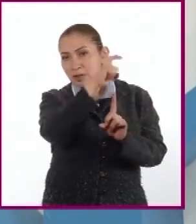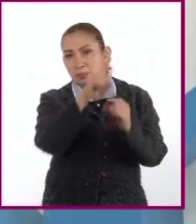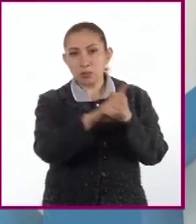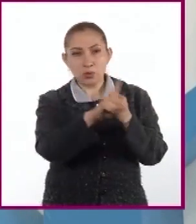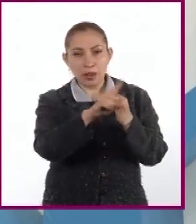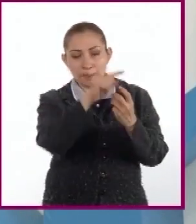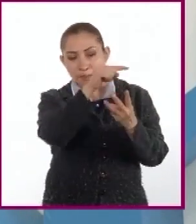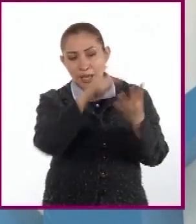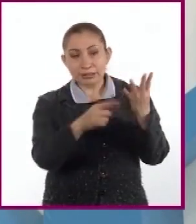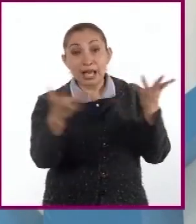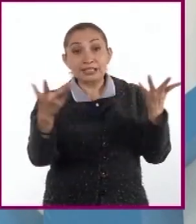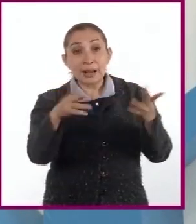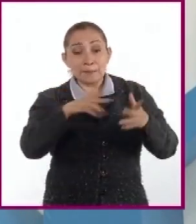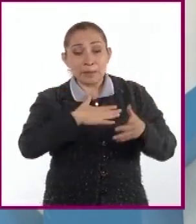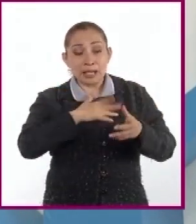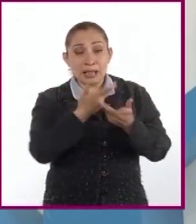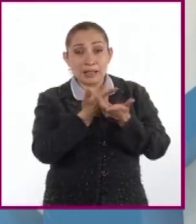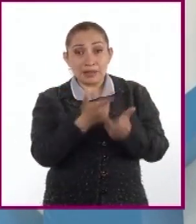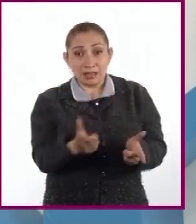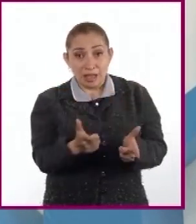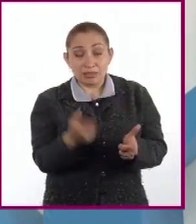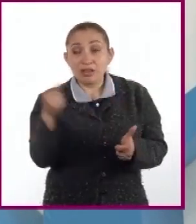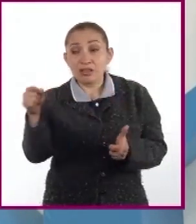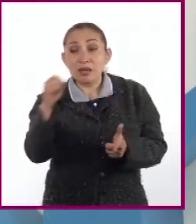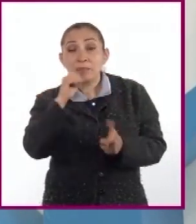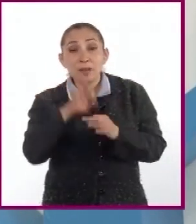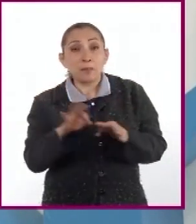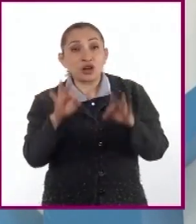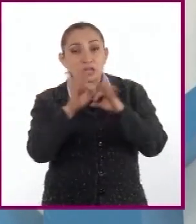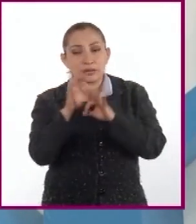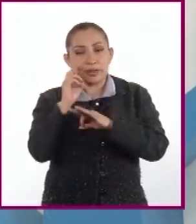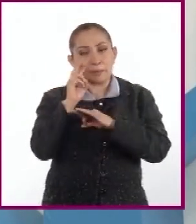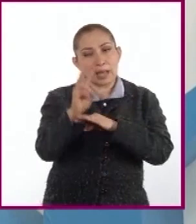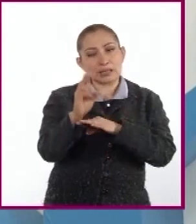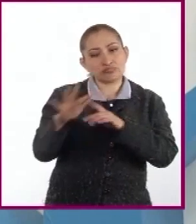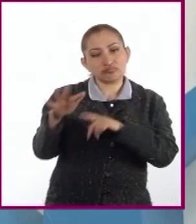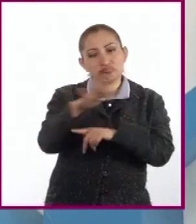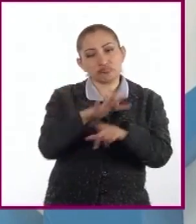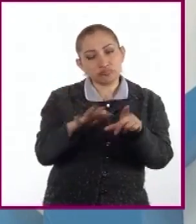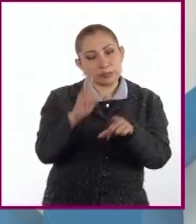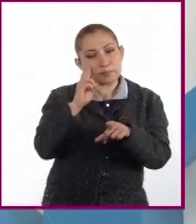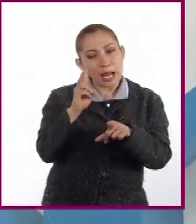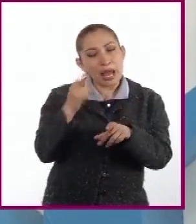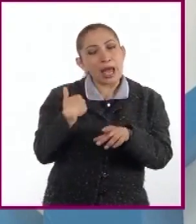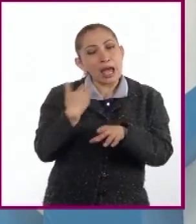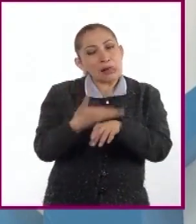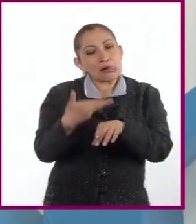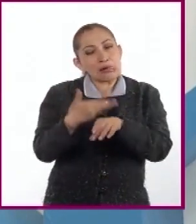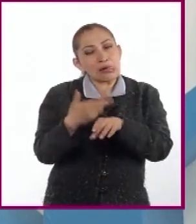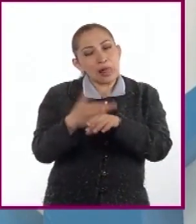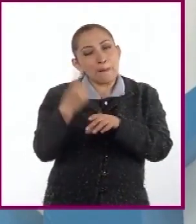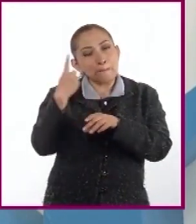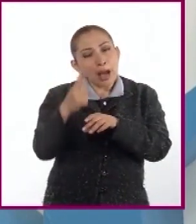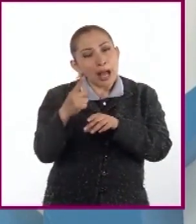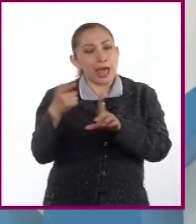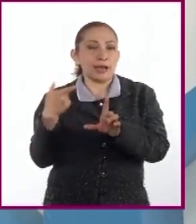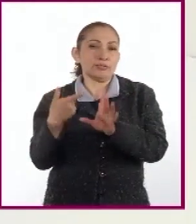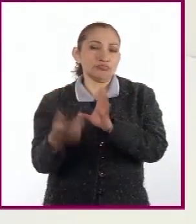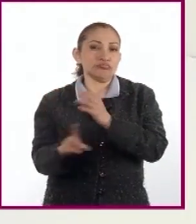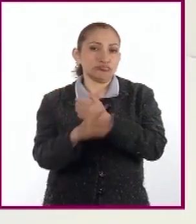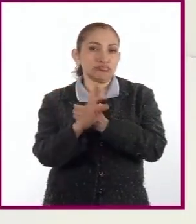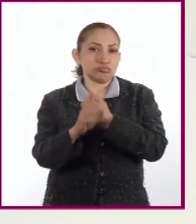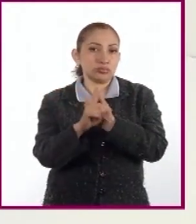conlleva el ejercicio de la libertad y de la importancia de analizar la situación para encontrar estrategias con el fin de